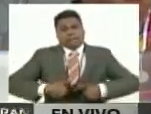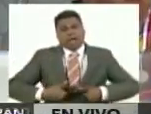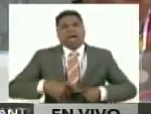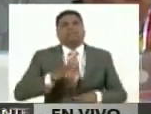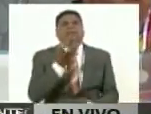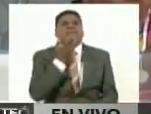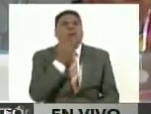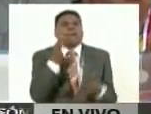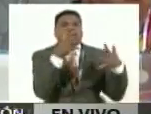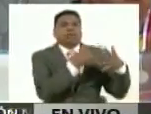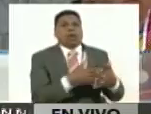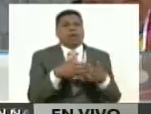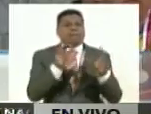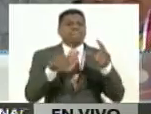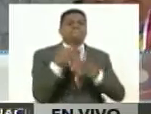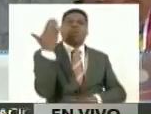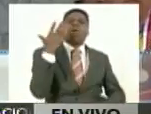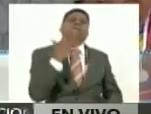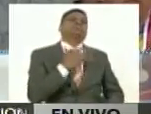neoliberal estaba fuera de moda.